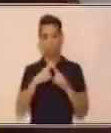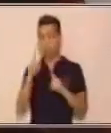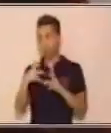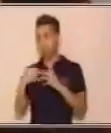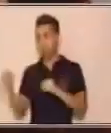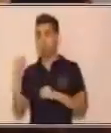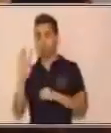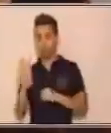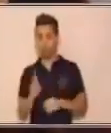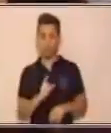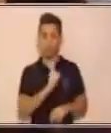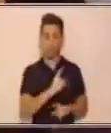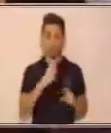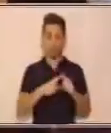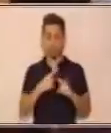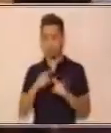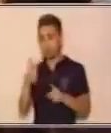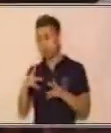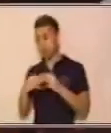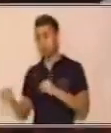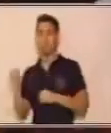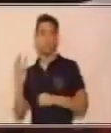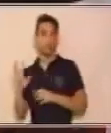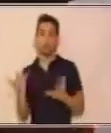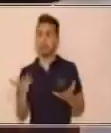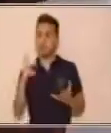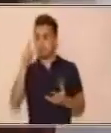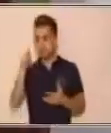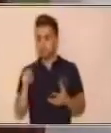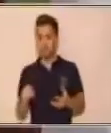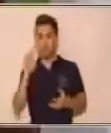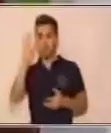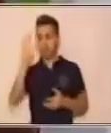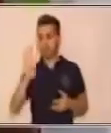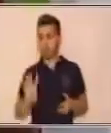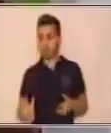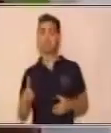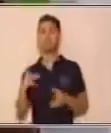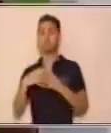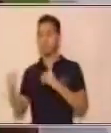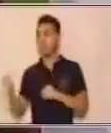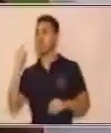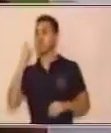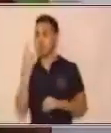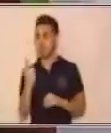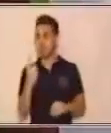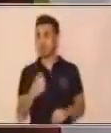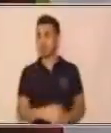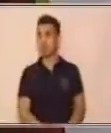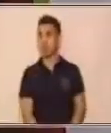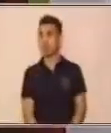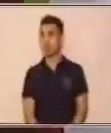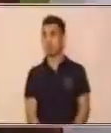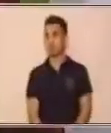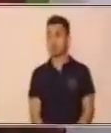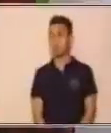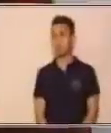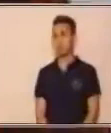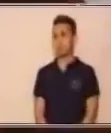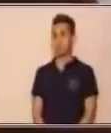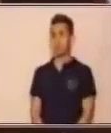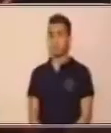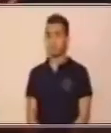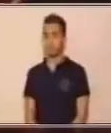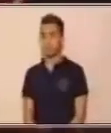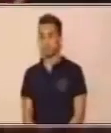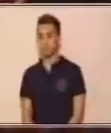por 4, 4. Y 4 sobre 4, 1. Puedo estar segura entonces que 1 sobre 4